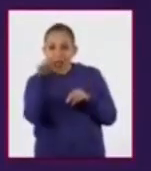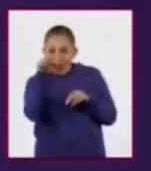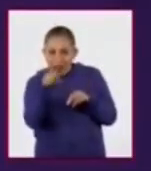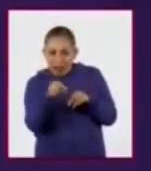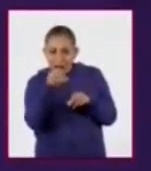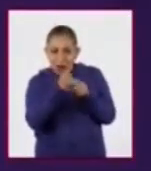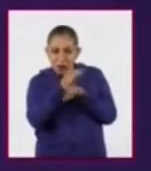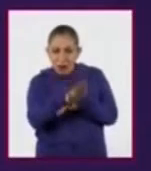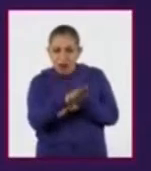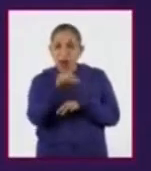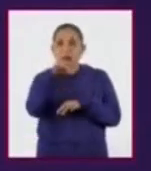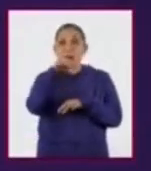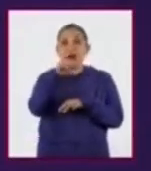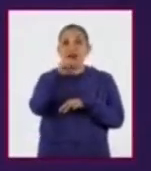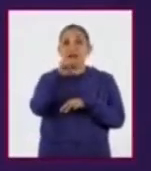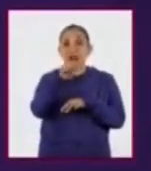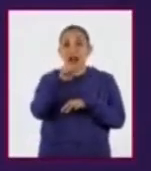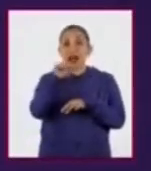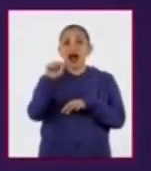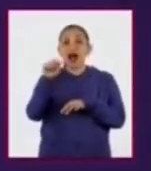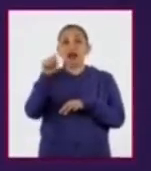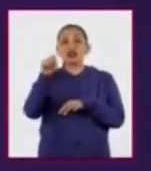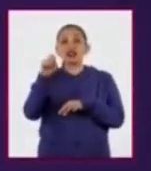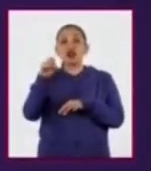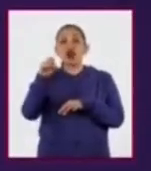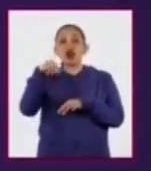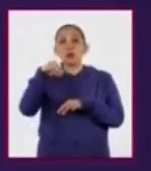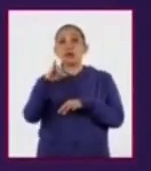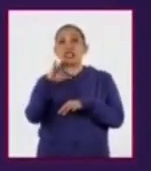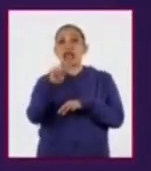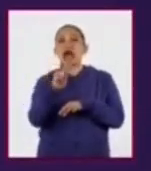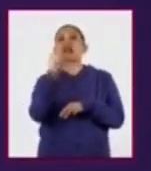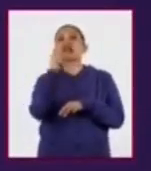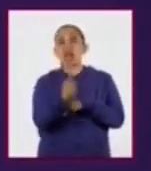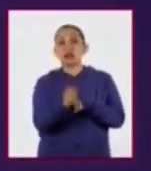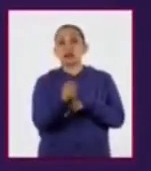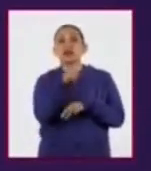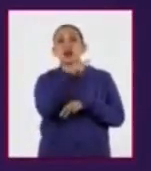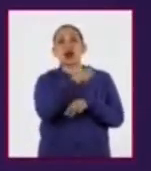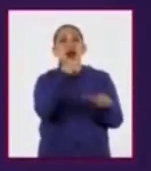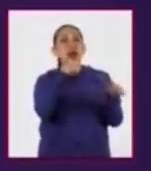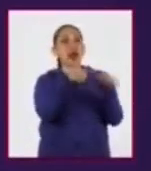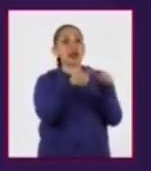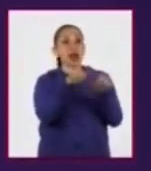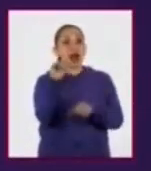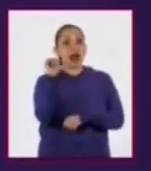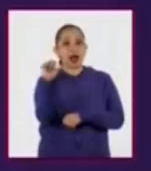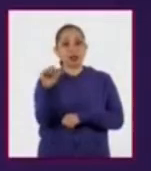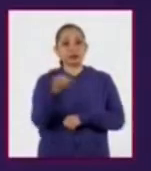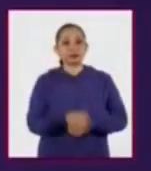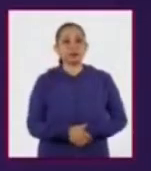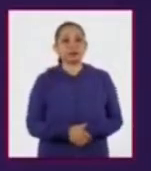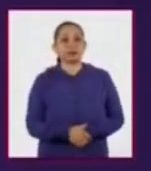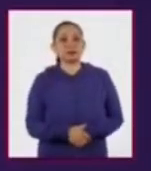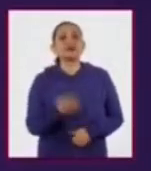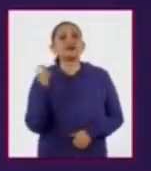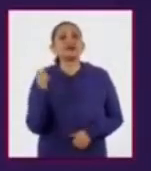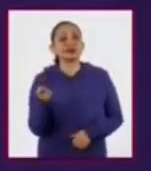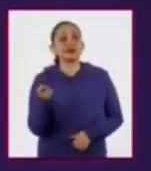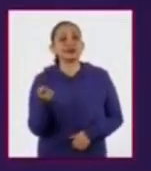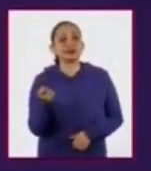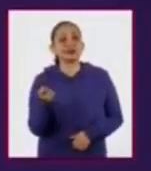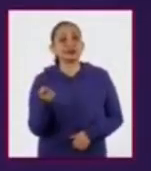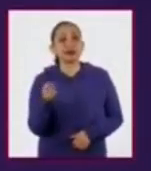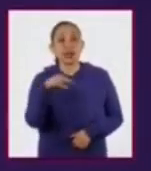tabla. Exacto, la masa atómica que se representa con la letra A. ¿Qué es?